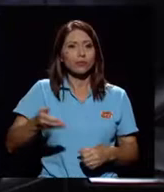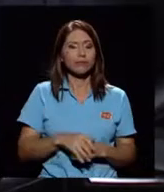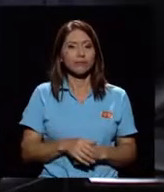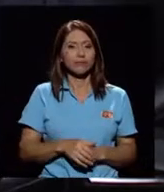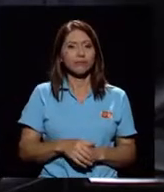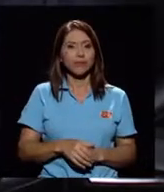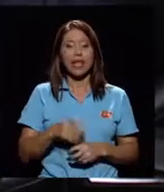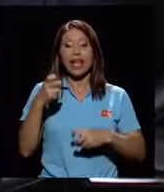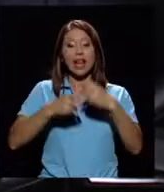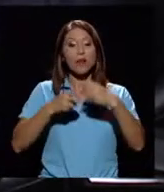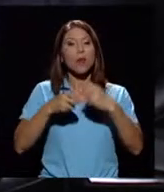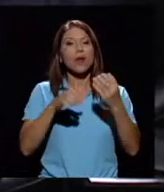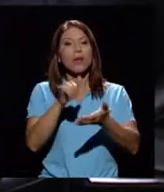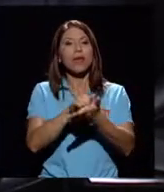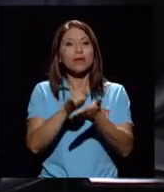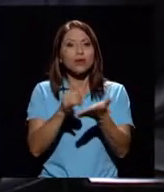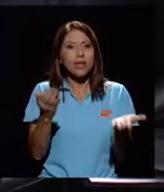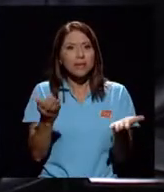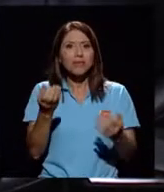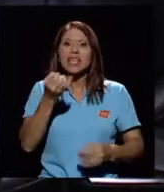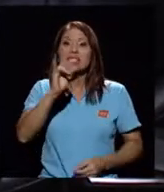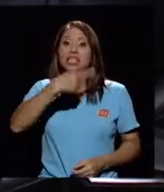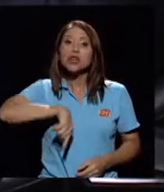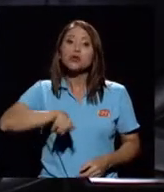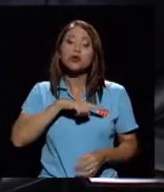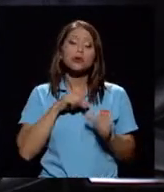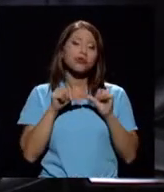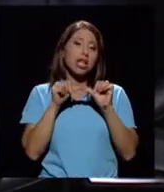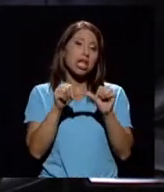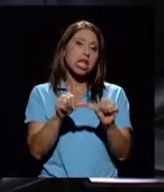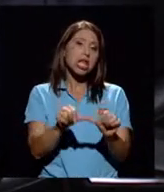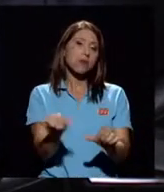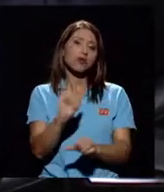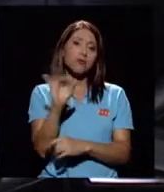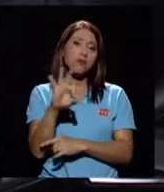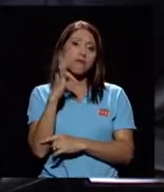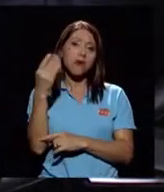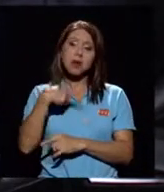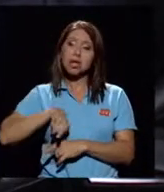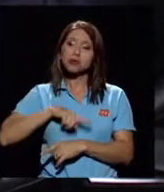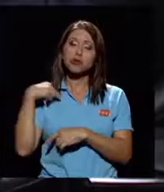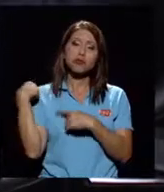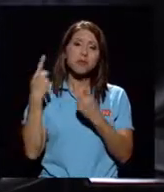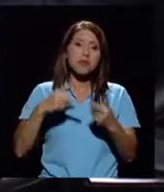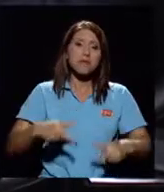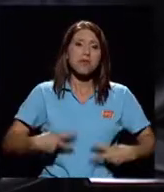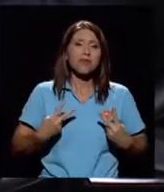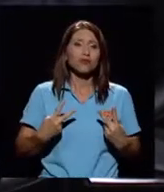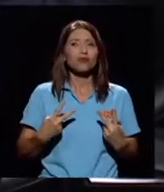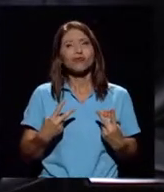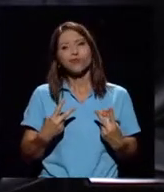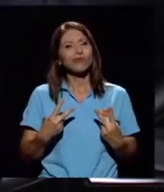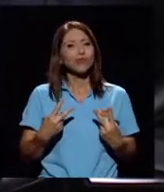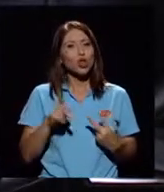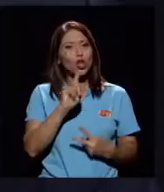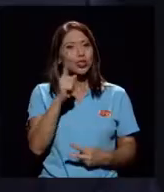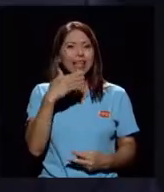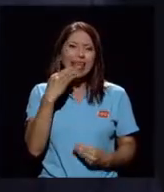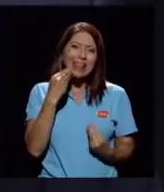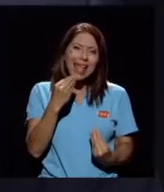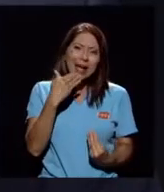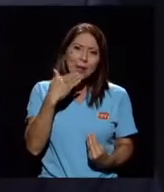si simplemente pudiéramos seguir en la forma que estamos viviendo no sería tan malo pero